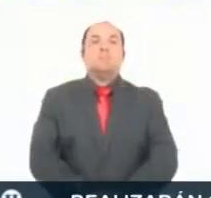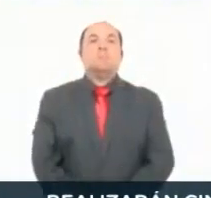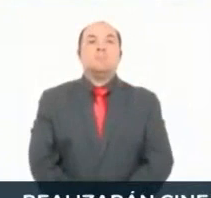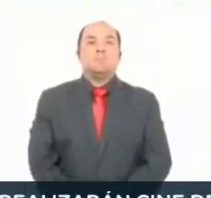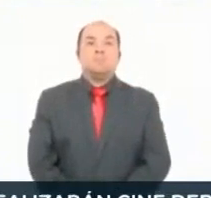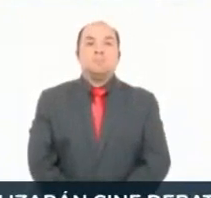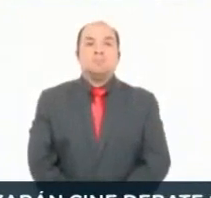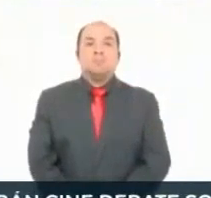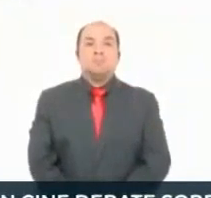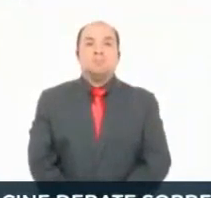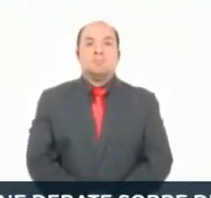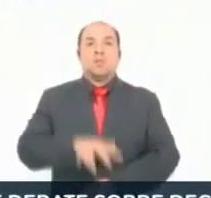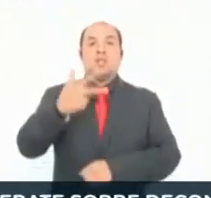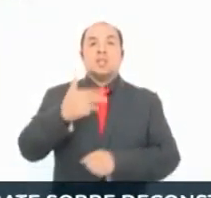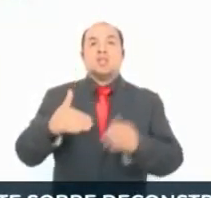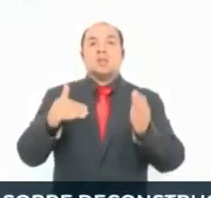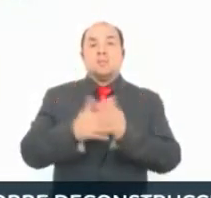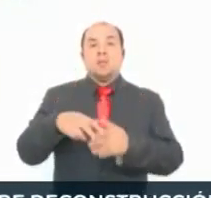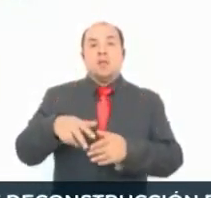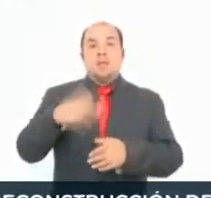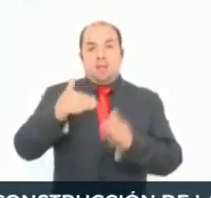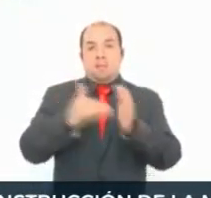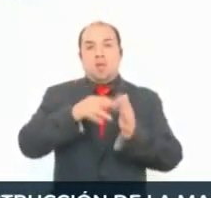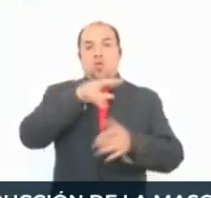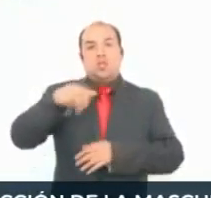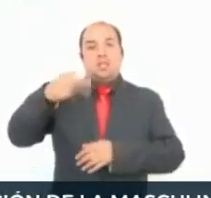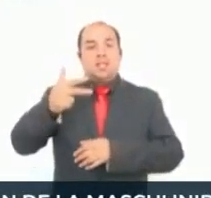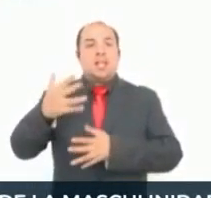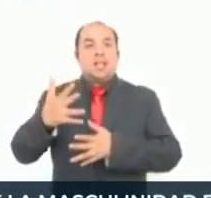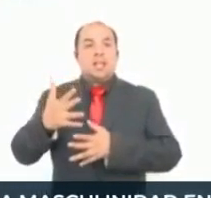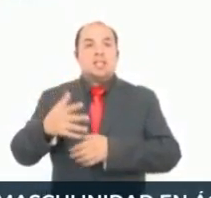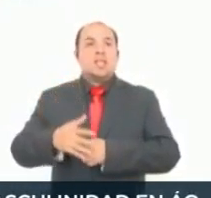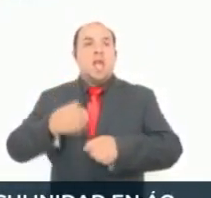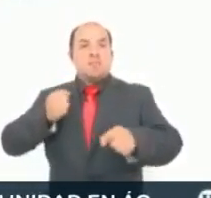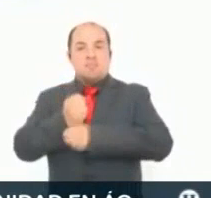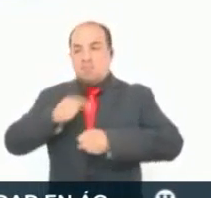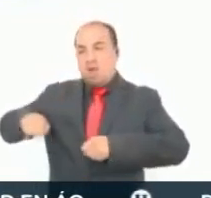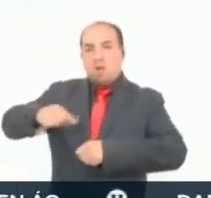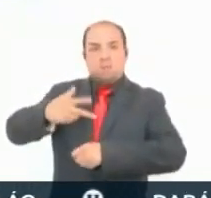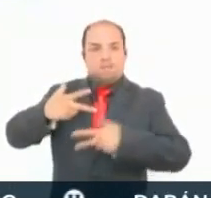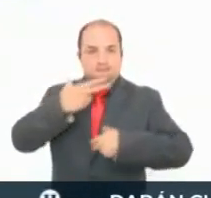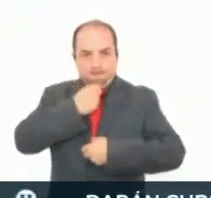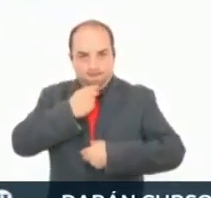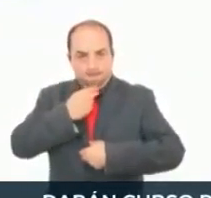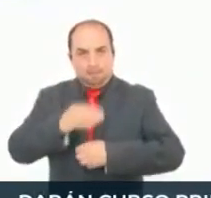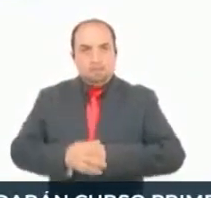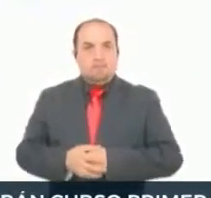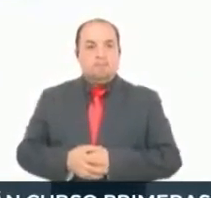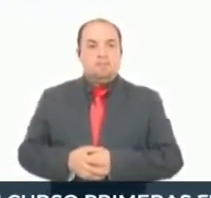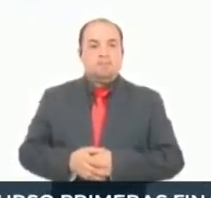menos contabilizadas 13.813 agresiones, o agresores, mejor dicho. Esto significa